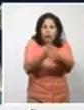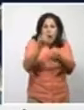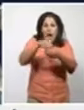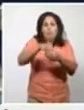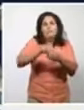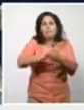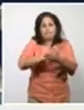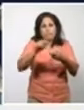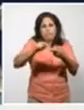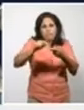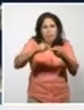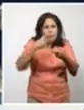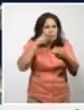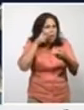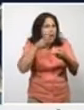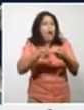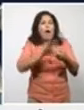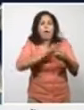para